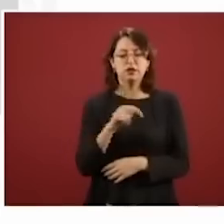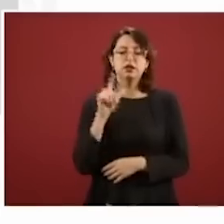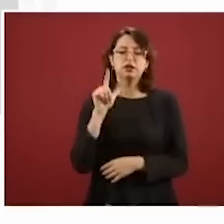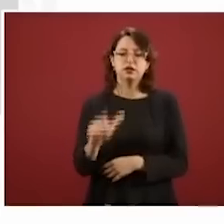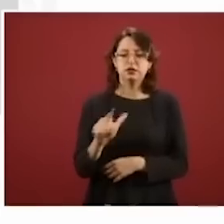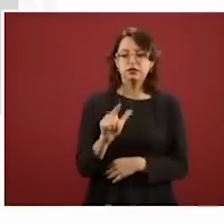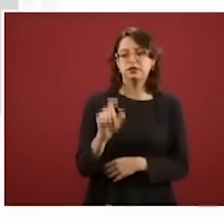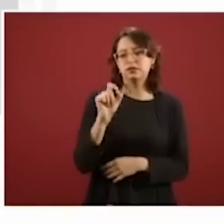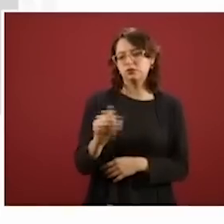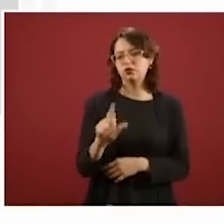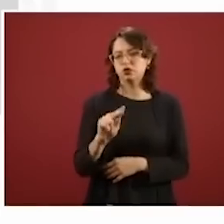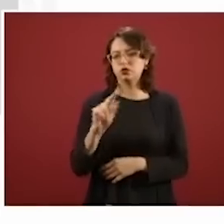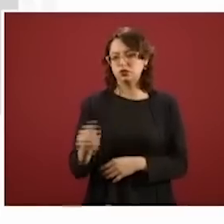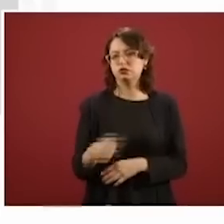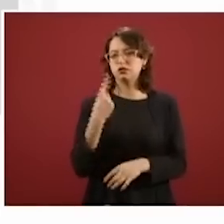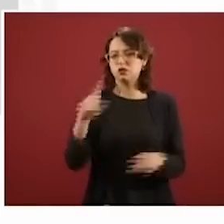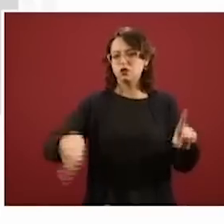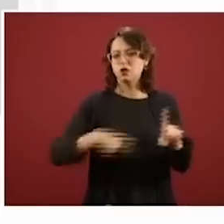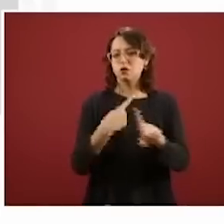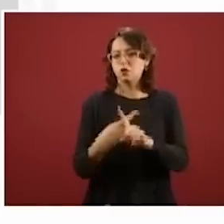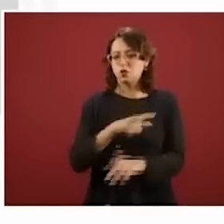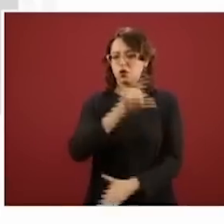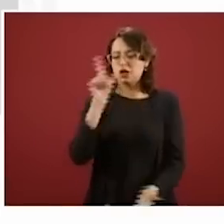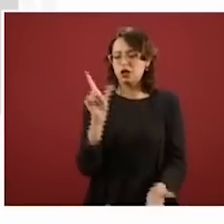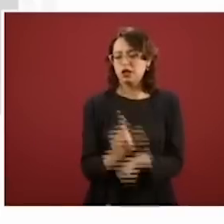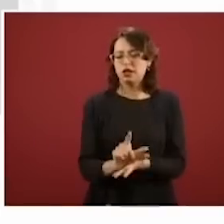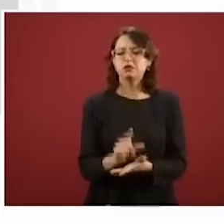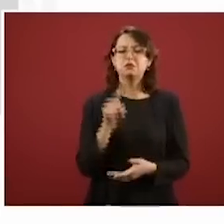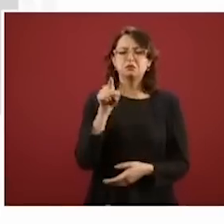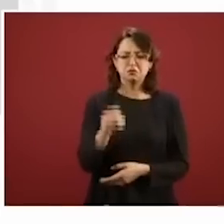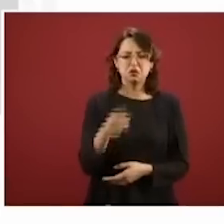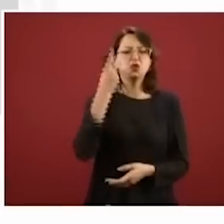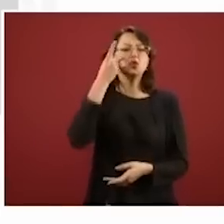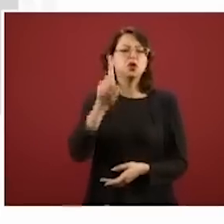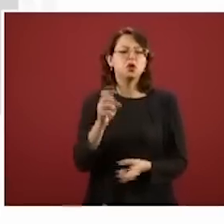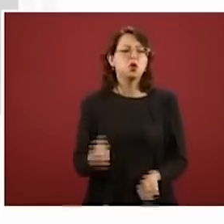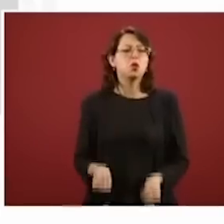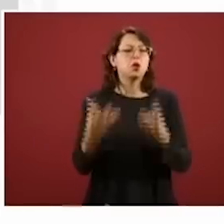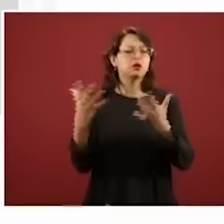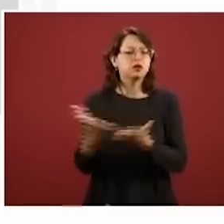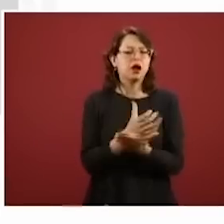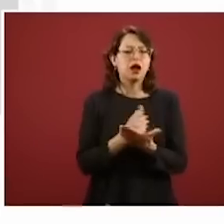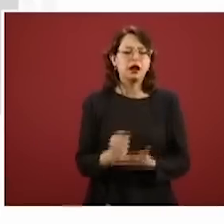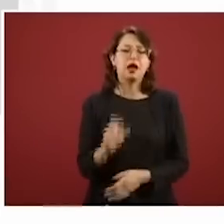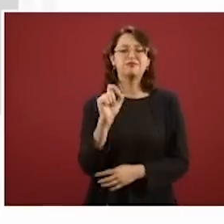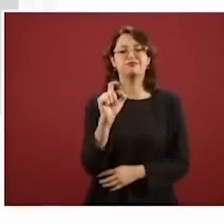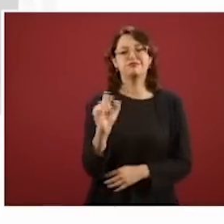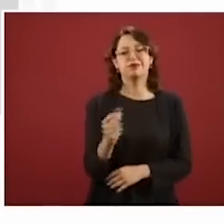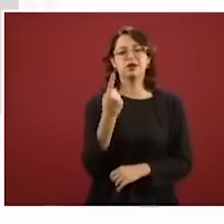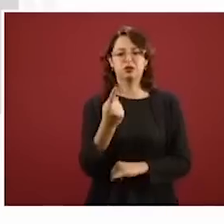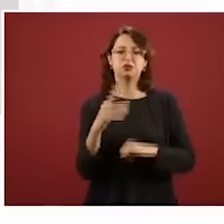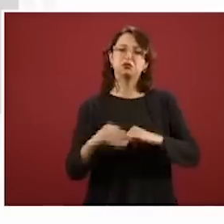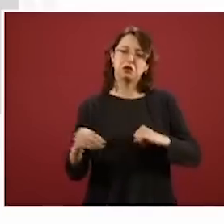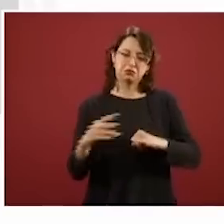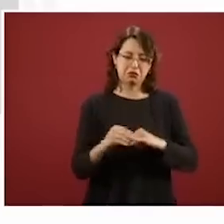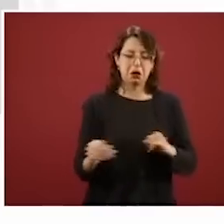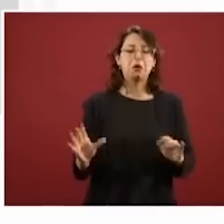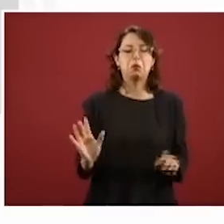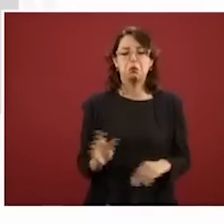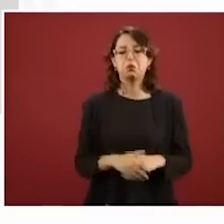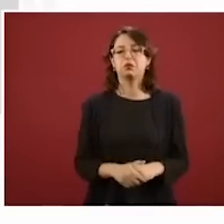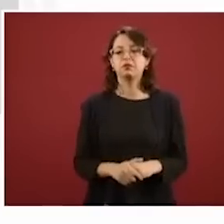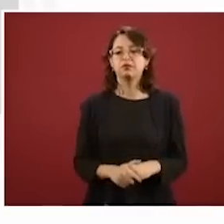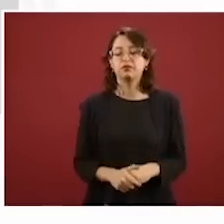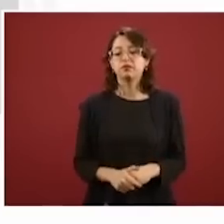17 pesos con 81 centavos por litro, un margen de 21 centavos, ahí se puede ver claramente la diferencia. Servicios